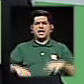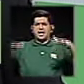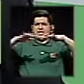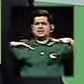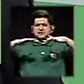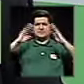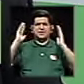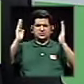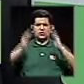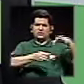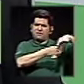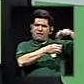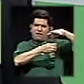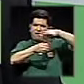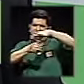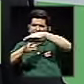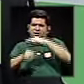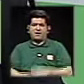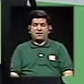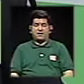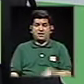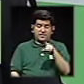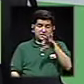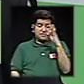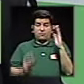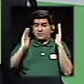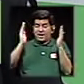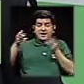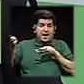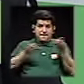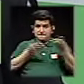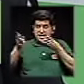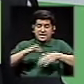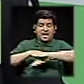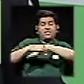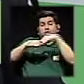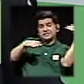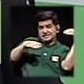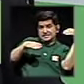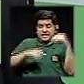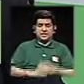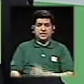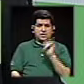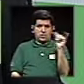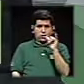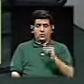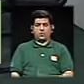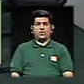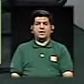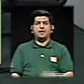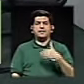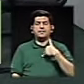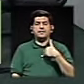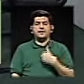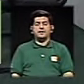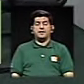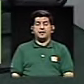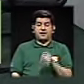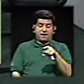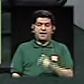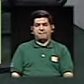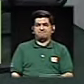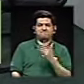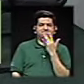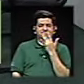grandes de cultivos a esta cuestión en masa para grandes mercados hacia el exterior además claro con una un favoritismo